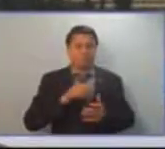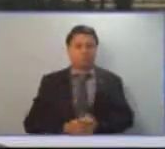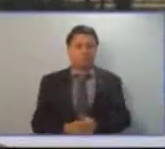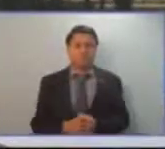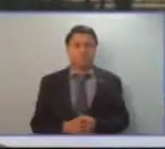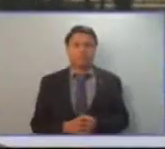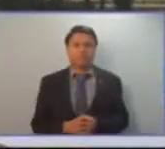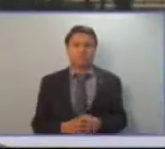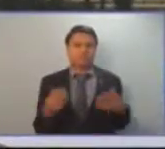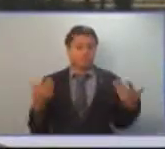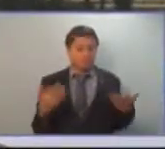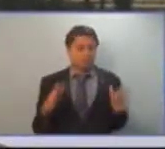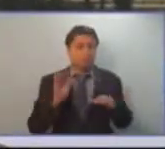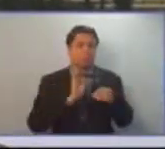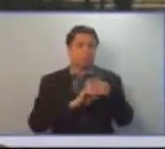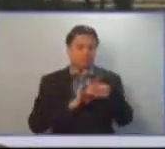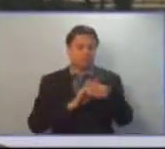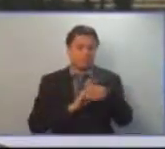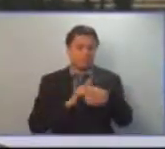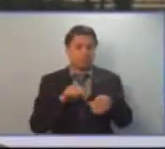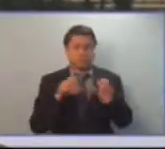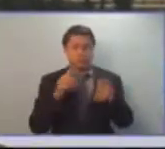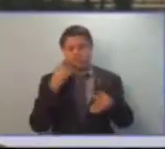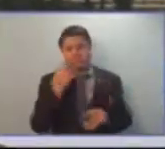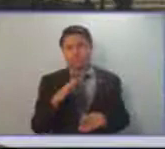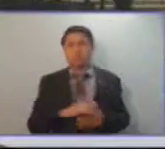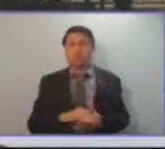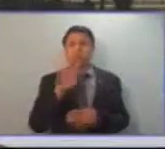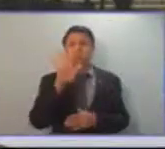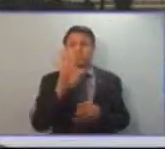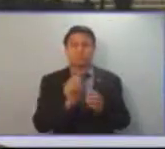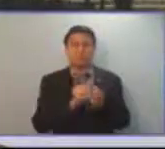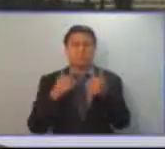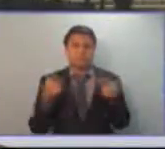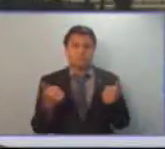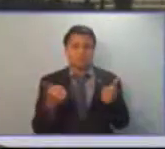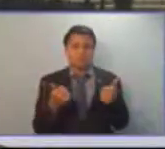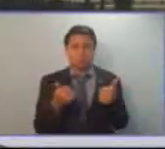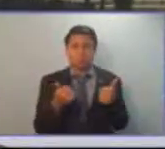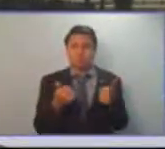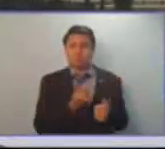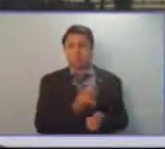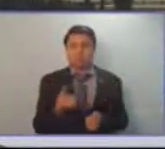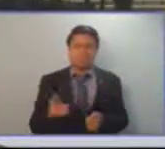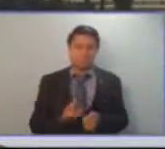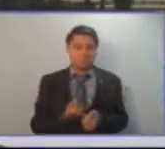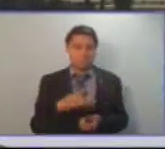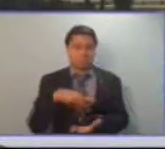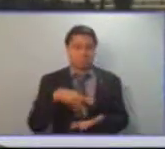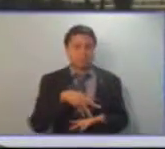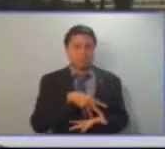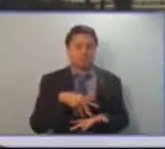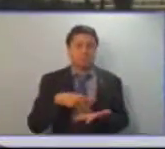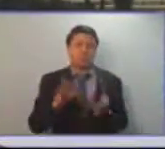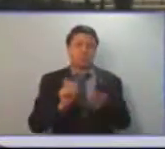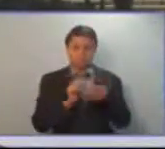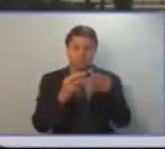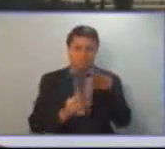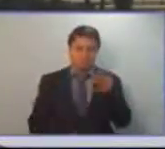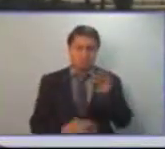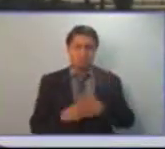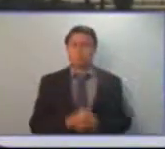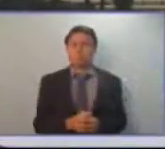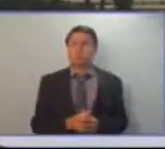sea, se convoca en esta ocasión a 5 millones de ciudadanos que están inscritos en el